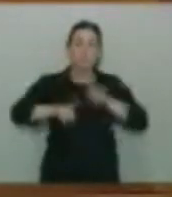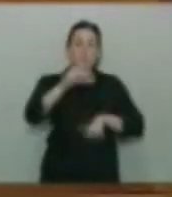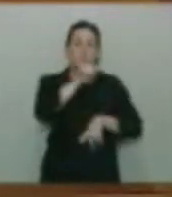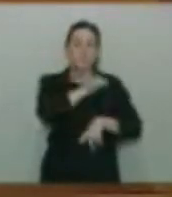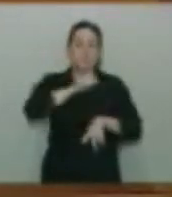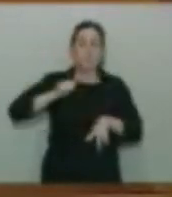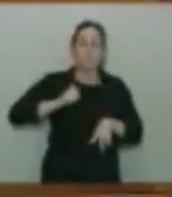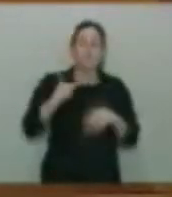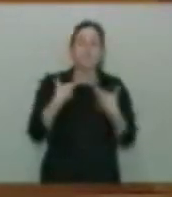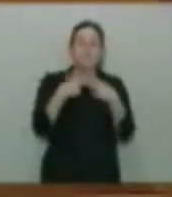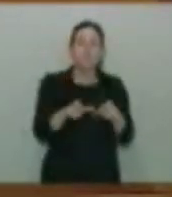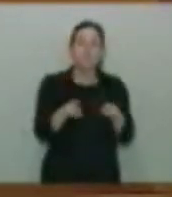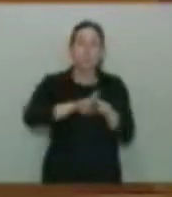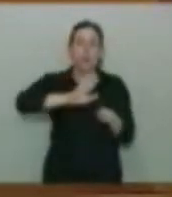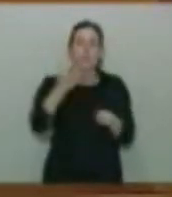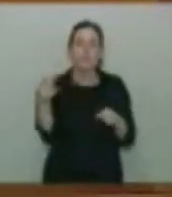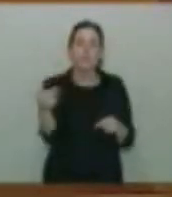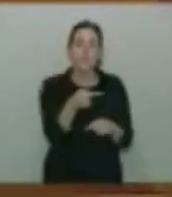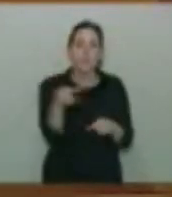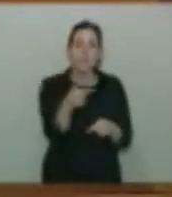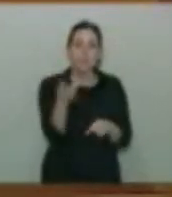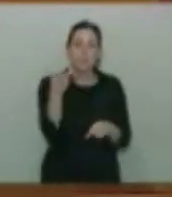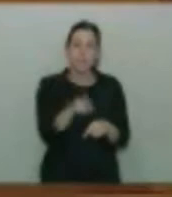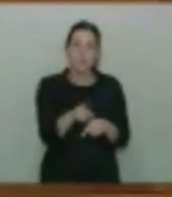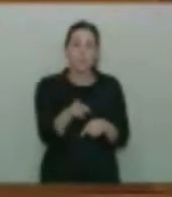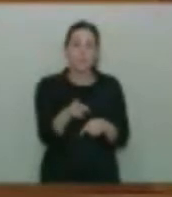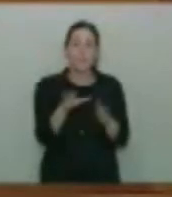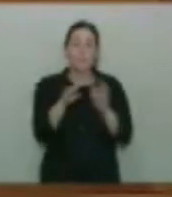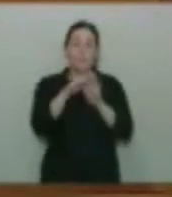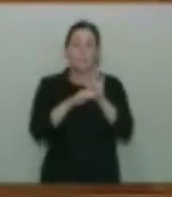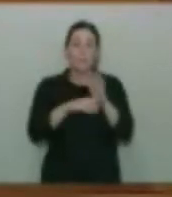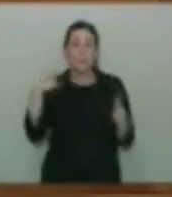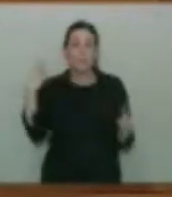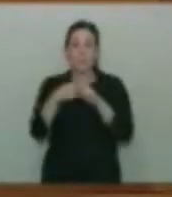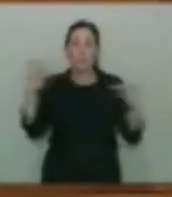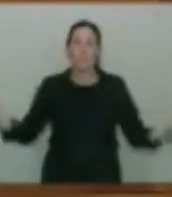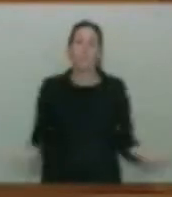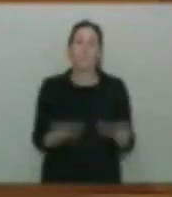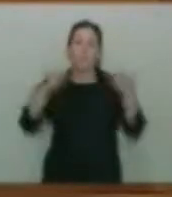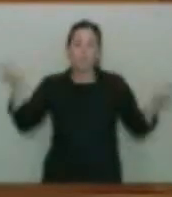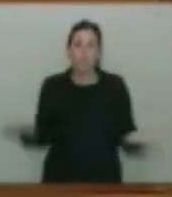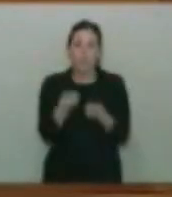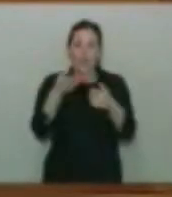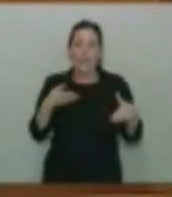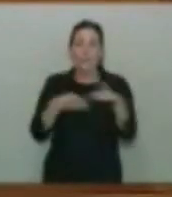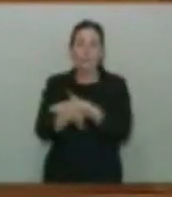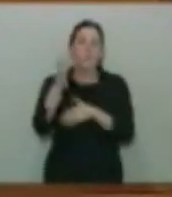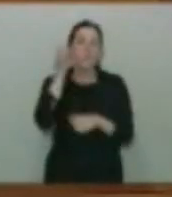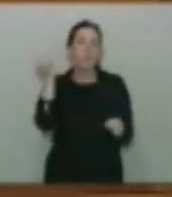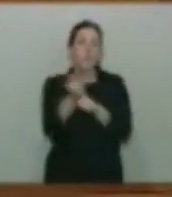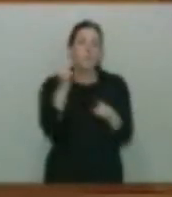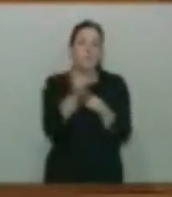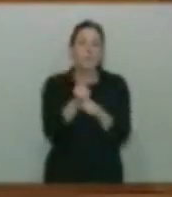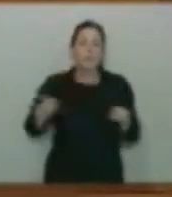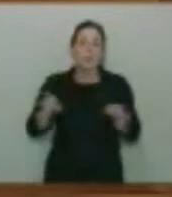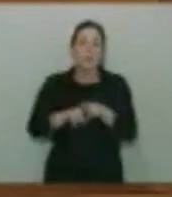sectores que impactan de manera negativa en el mismo y en el que se contemplen medidas dirigidas a promover, impulsar y fomentar el acceso de la mujer al empleo y a romper la dinámica